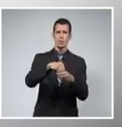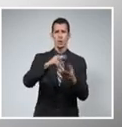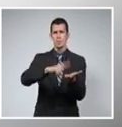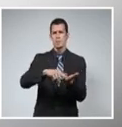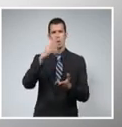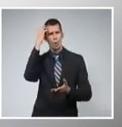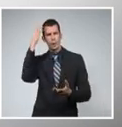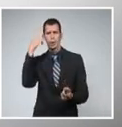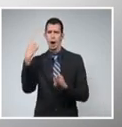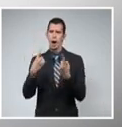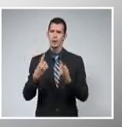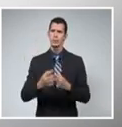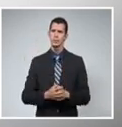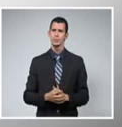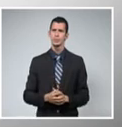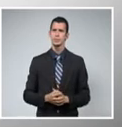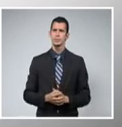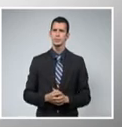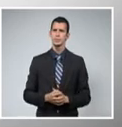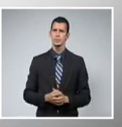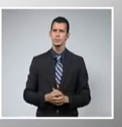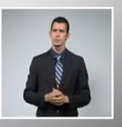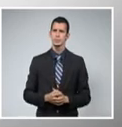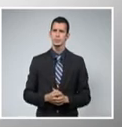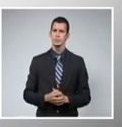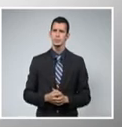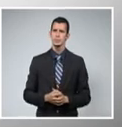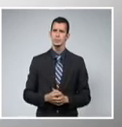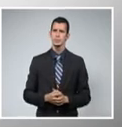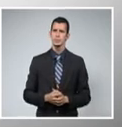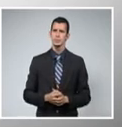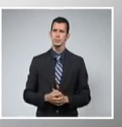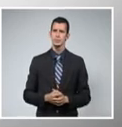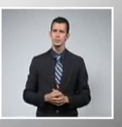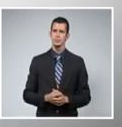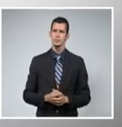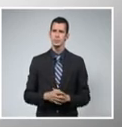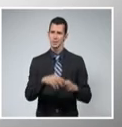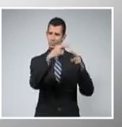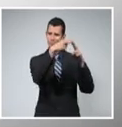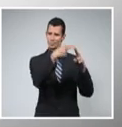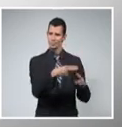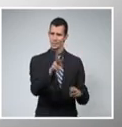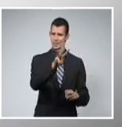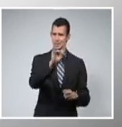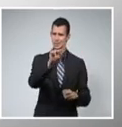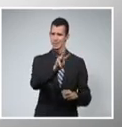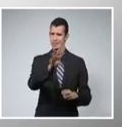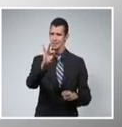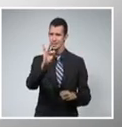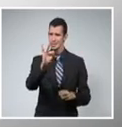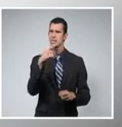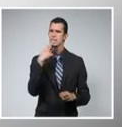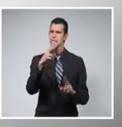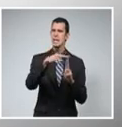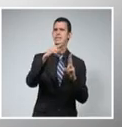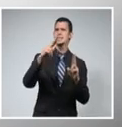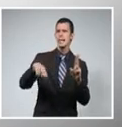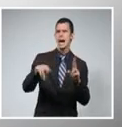36 y 37, miren, hacer presentación de obras teatrales y música,